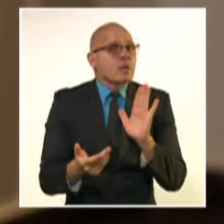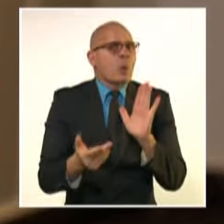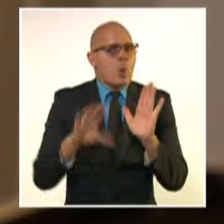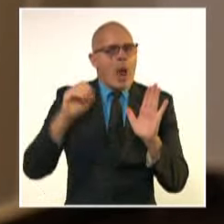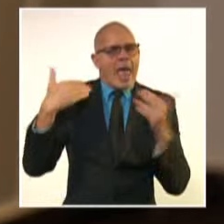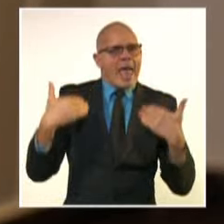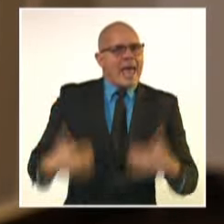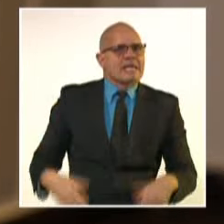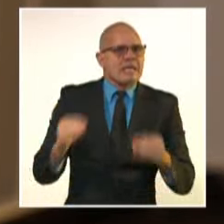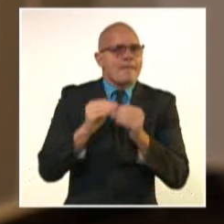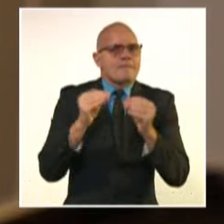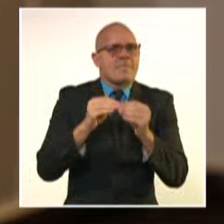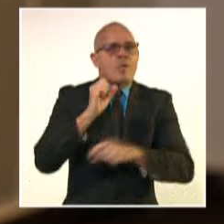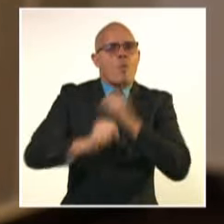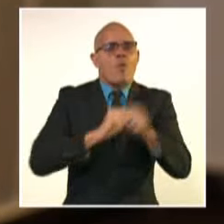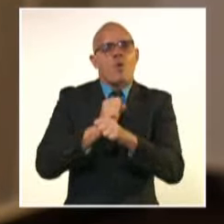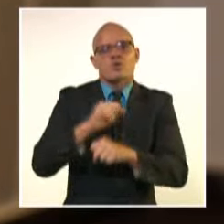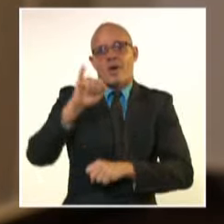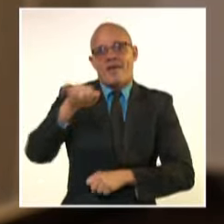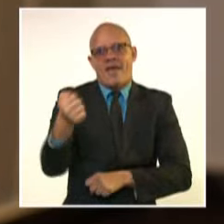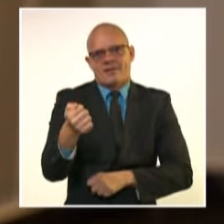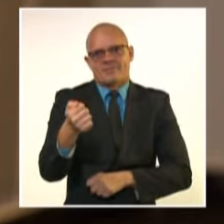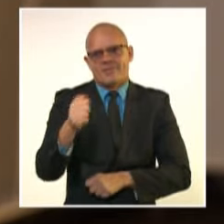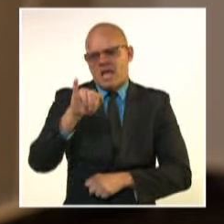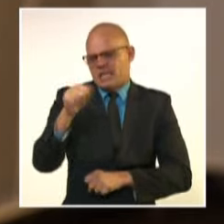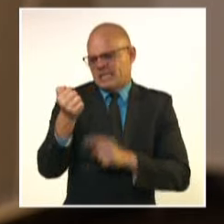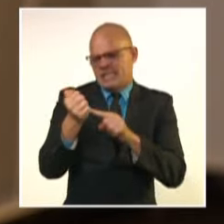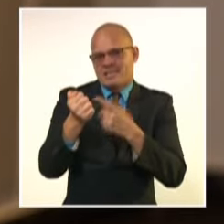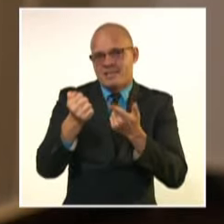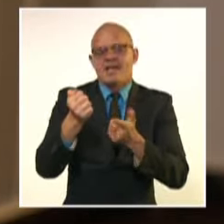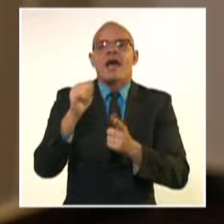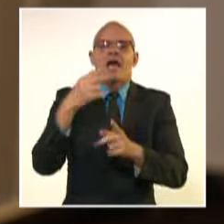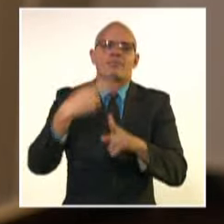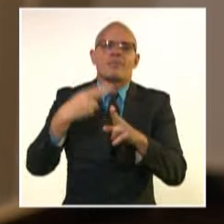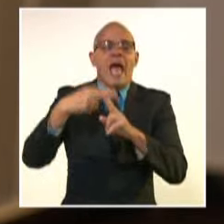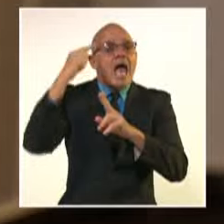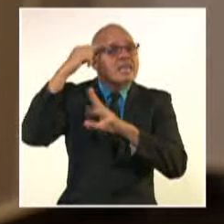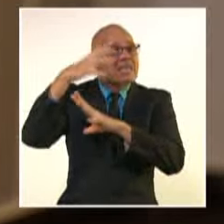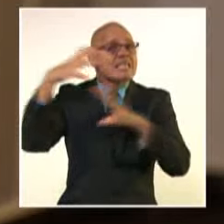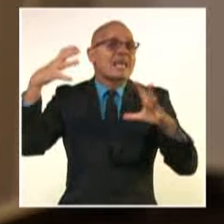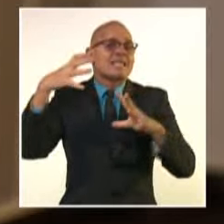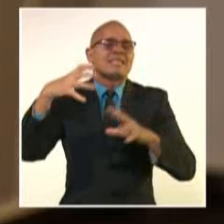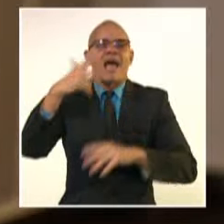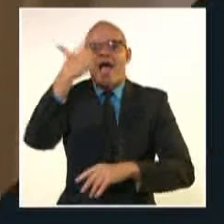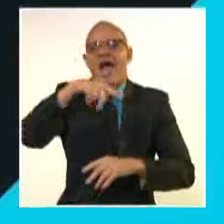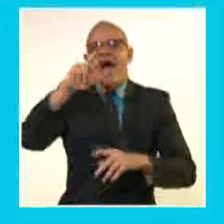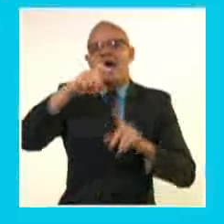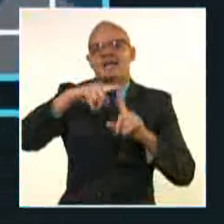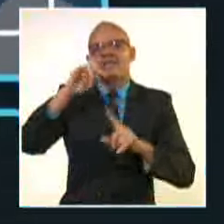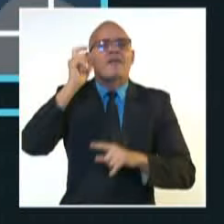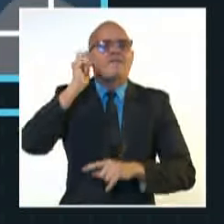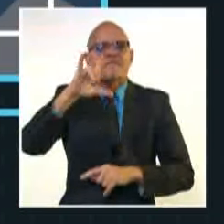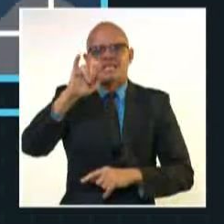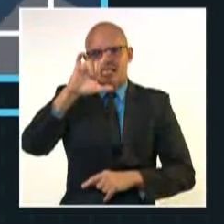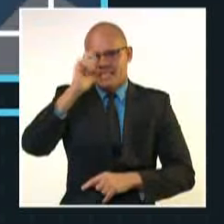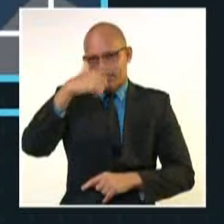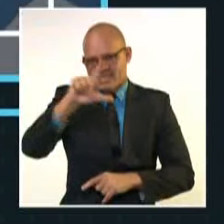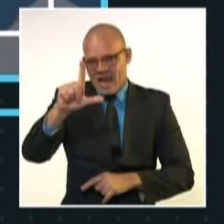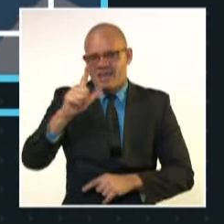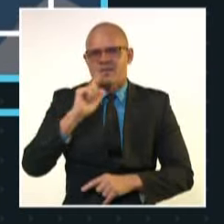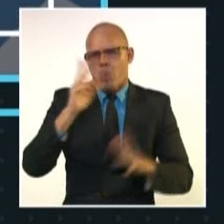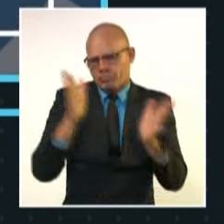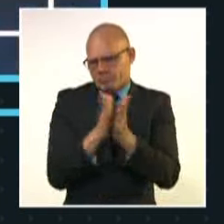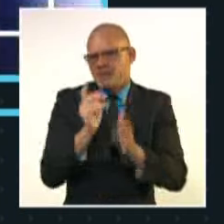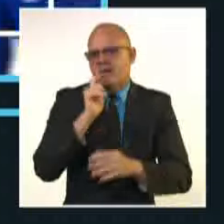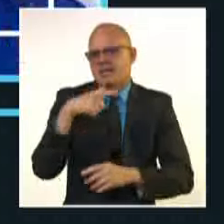a la inteligencia artificial. Y es que 2025 fue sin dudas un año de expansión para esta tecnología. El